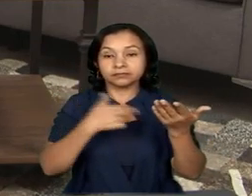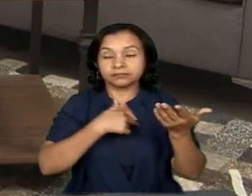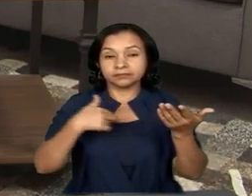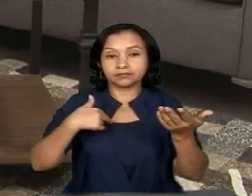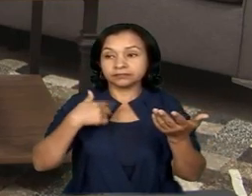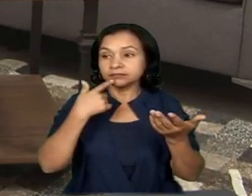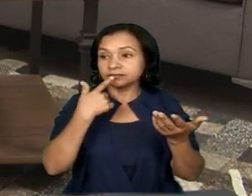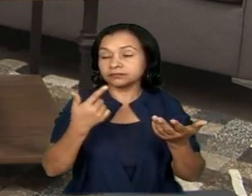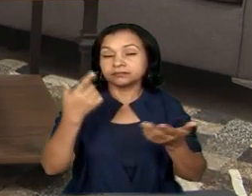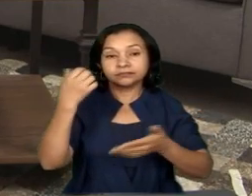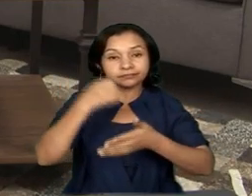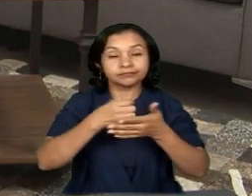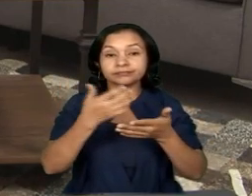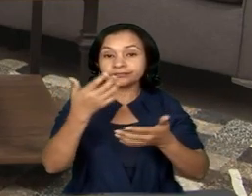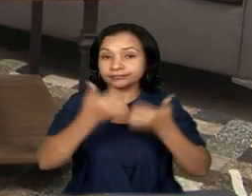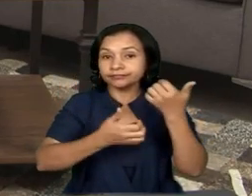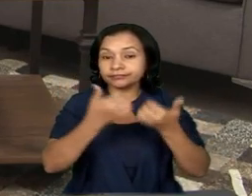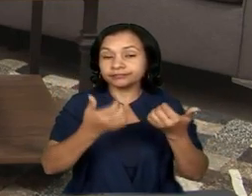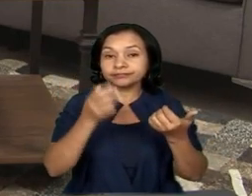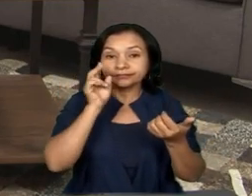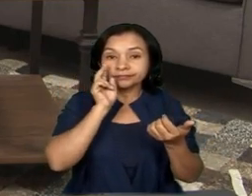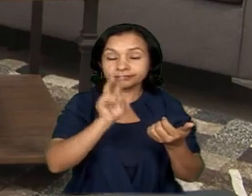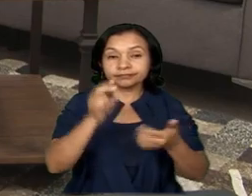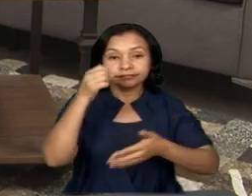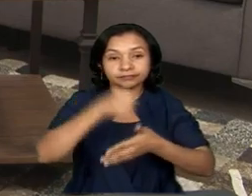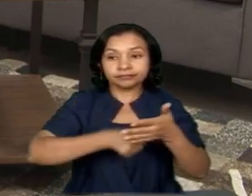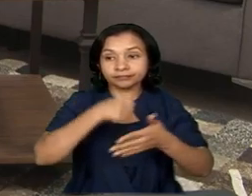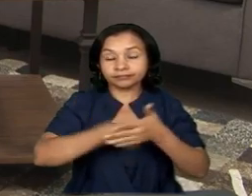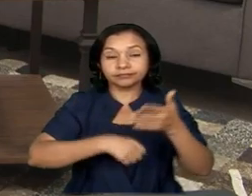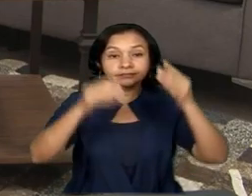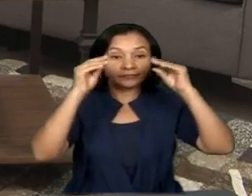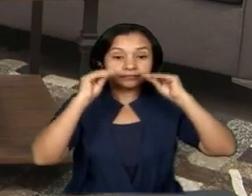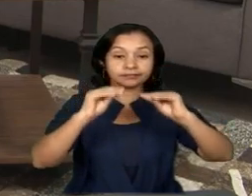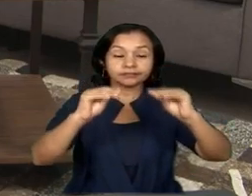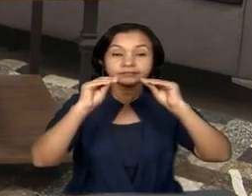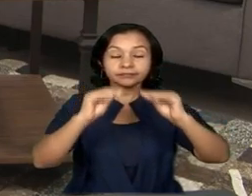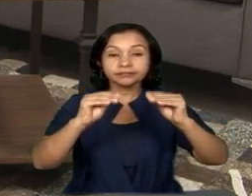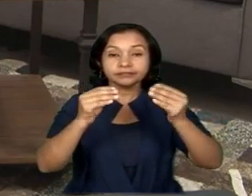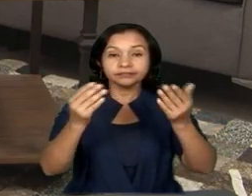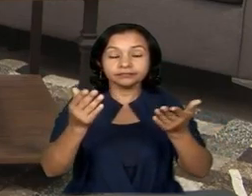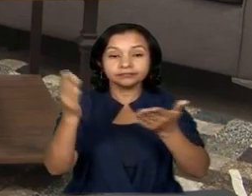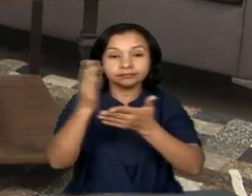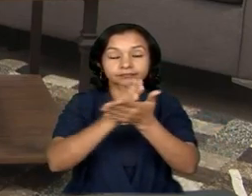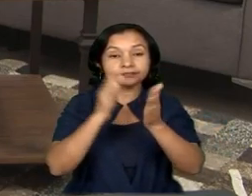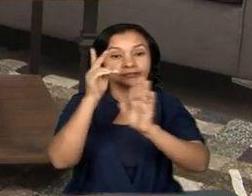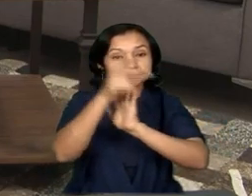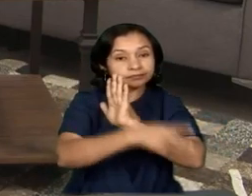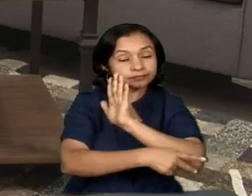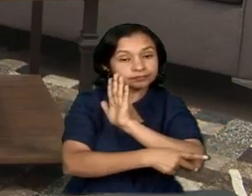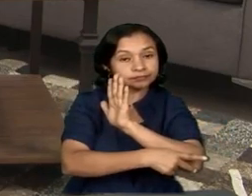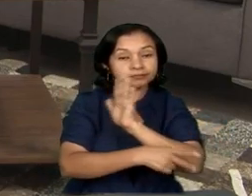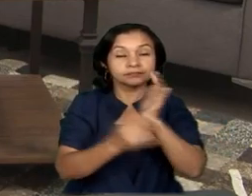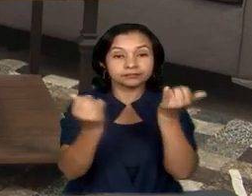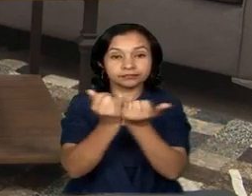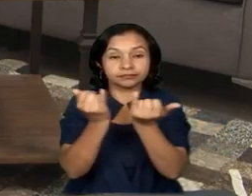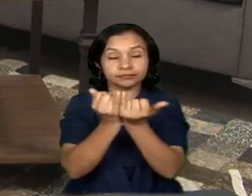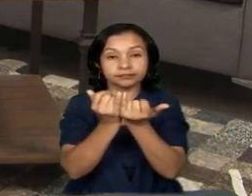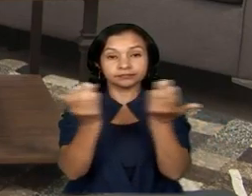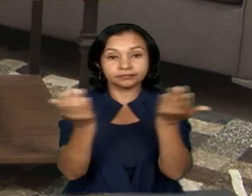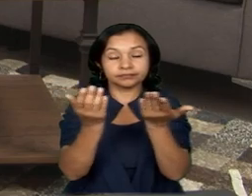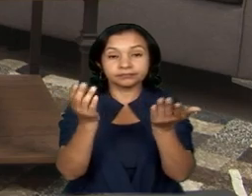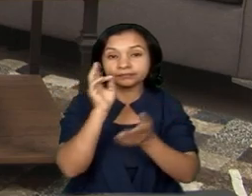vista. Es un desafío. Es un paradigma. Hay que verlo como un desafío para la educación, porque entonces nos desafía en términos. Sí, claro. Incluso